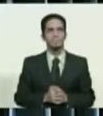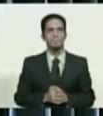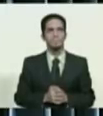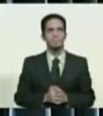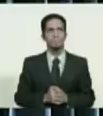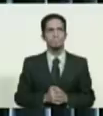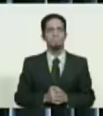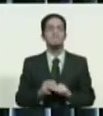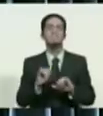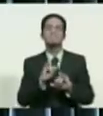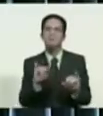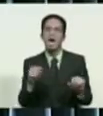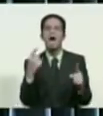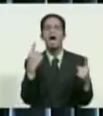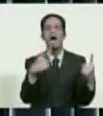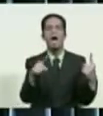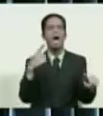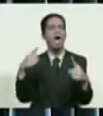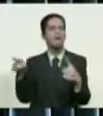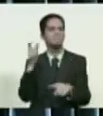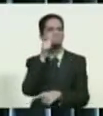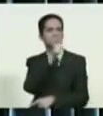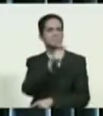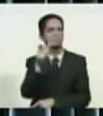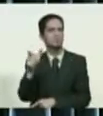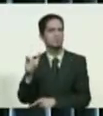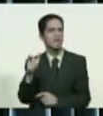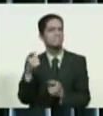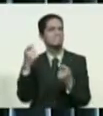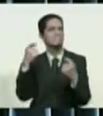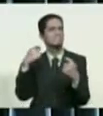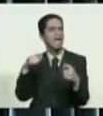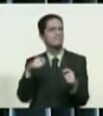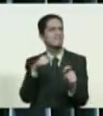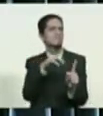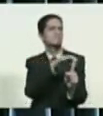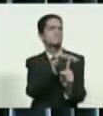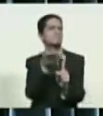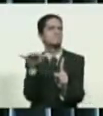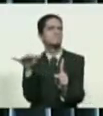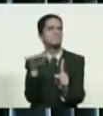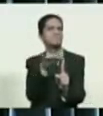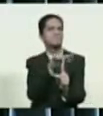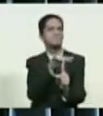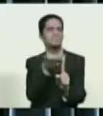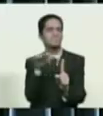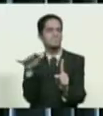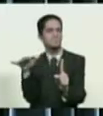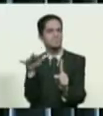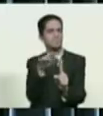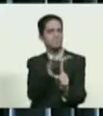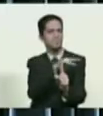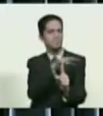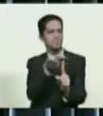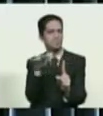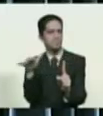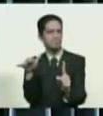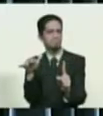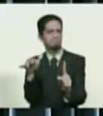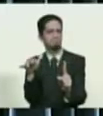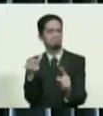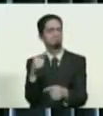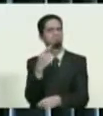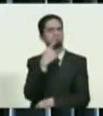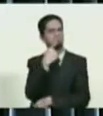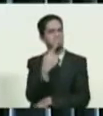intentan tapar con una fachada, perfumar el estiércol, a decir que